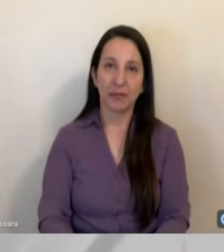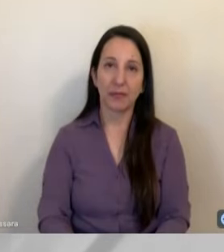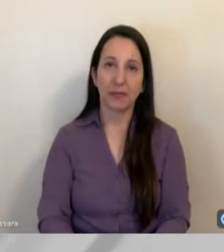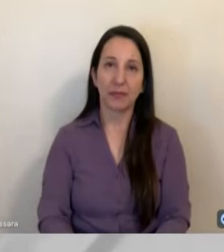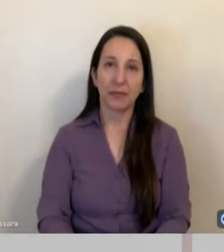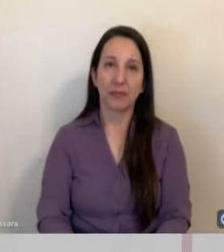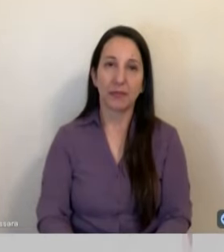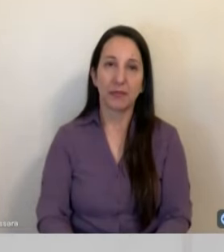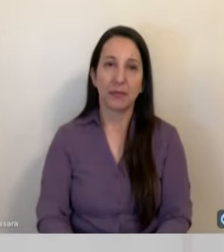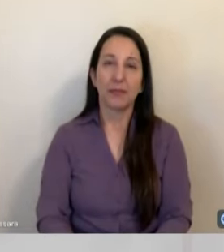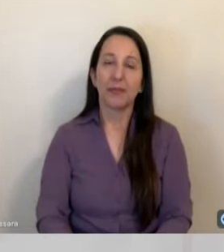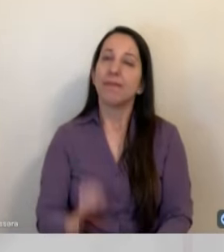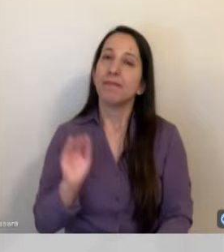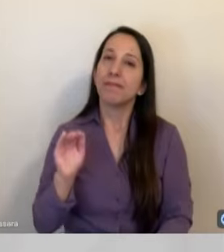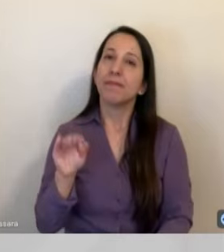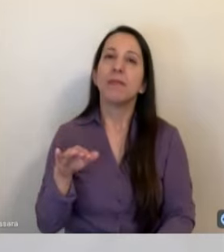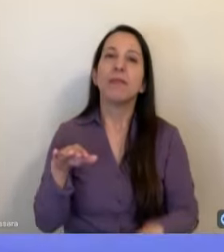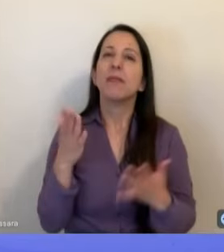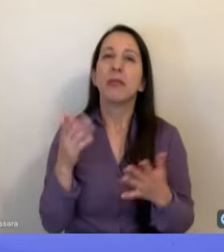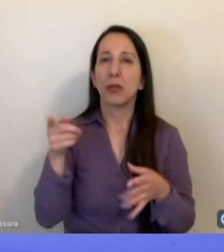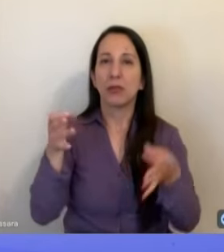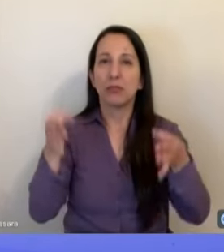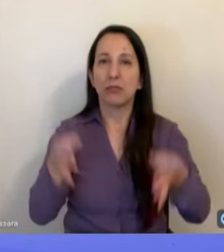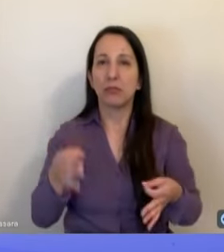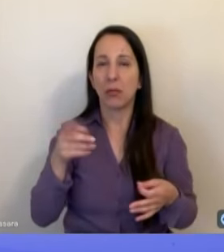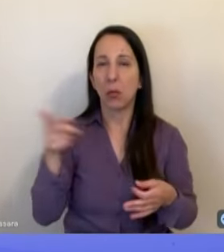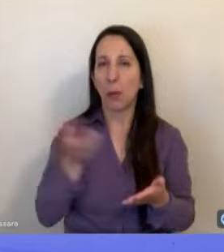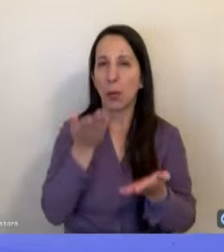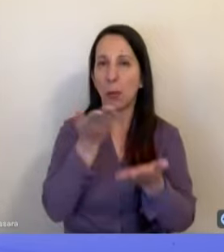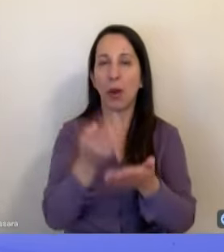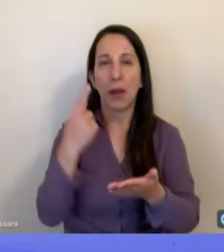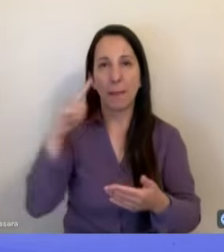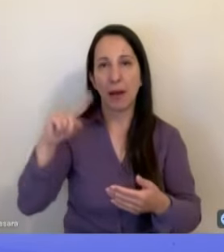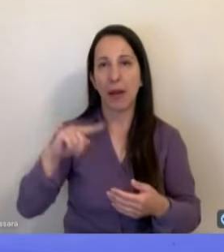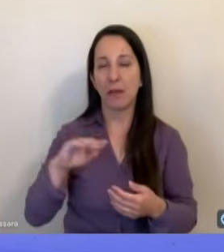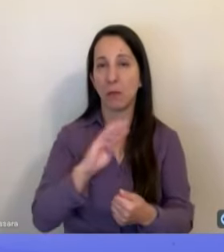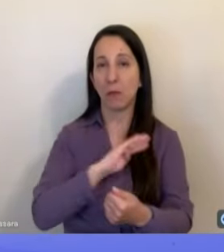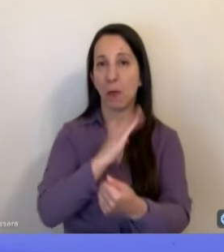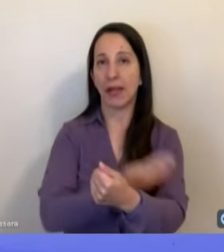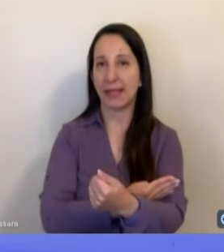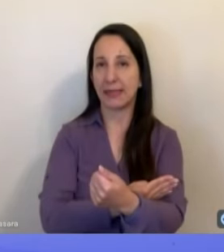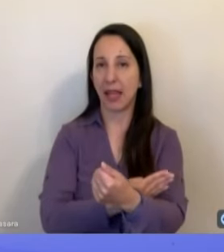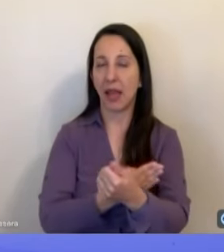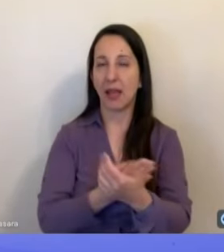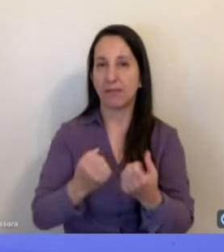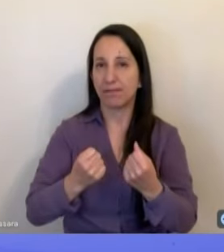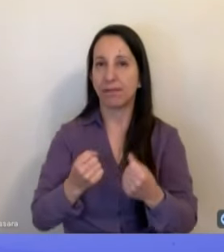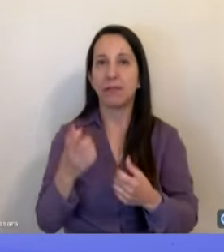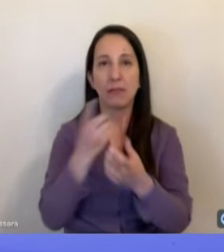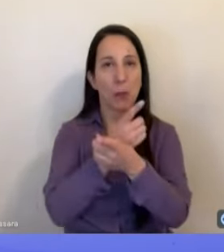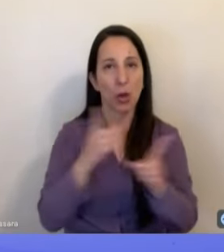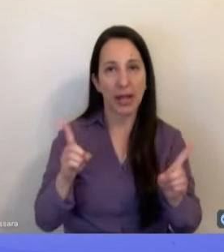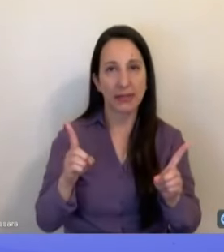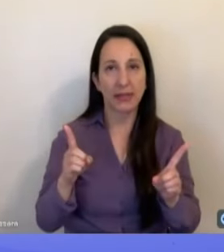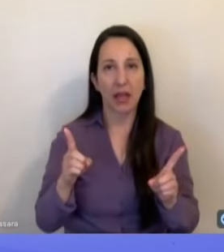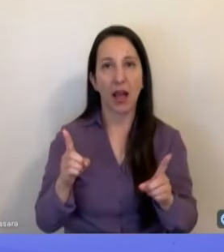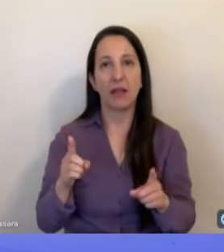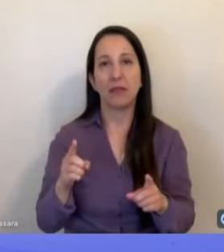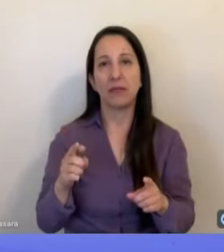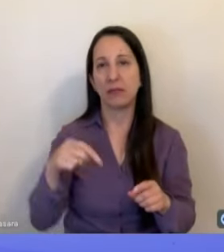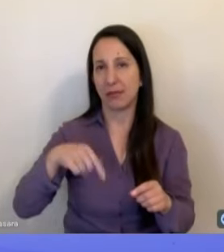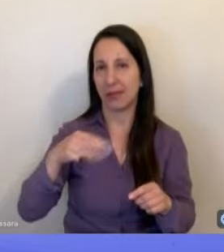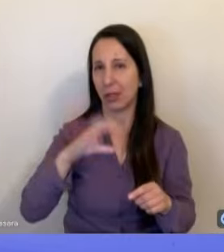Don Walter, ¿qué medidas concretas propone para fortalecer esa democracia que siempre ha existido en nuestro país